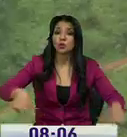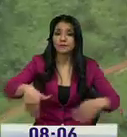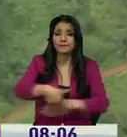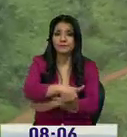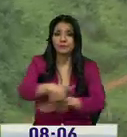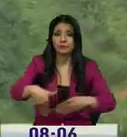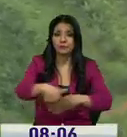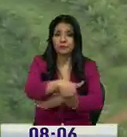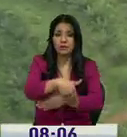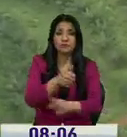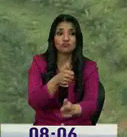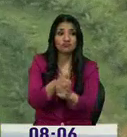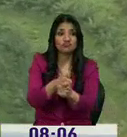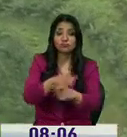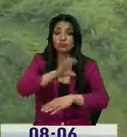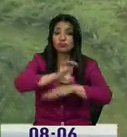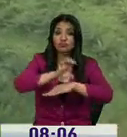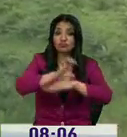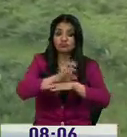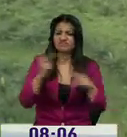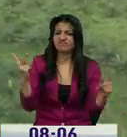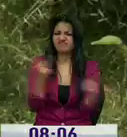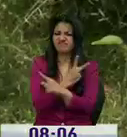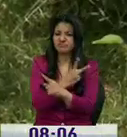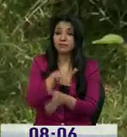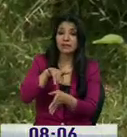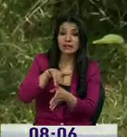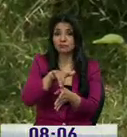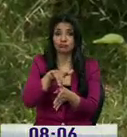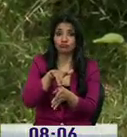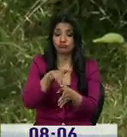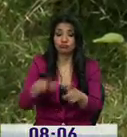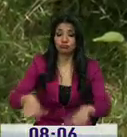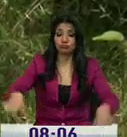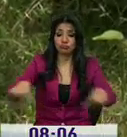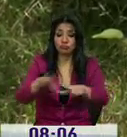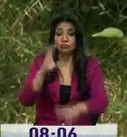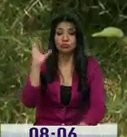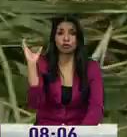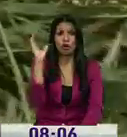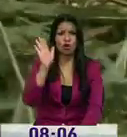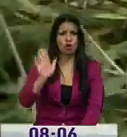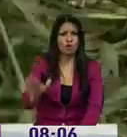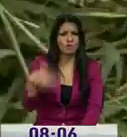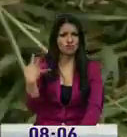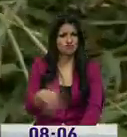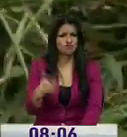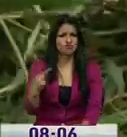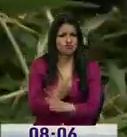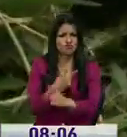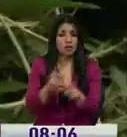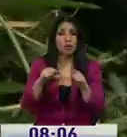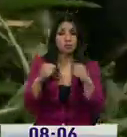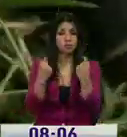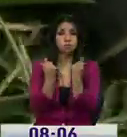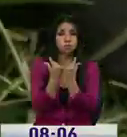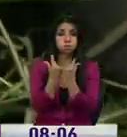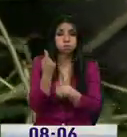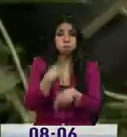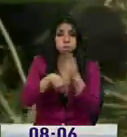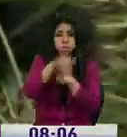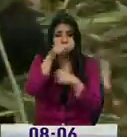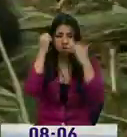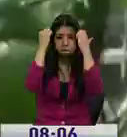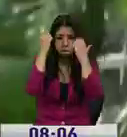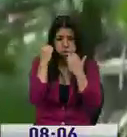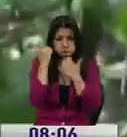fronterizos. Por la cercanía con Ecuador, el riesgo es latente. La zona colombiana es un punto vulnerable donde operan organizaciones narcodelictivas